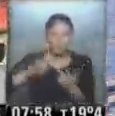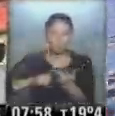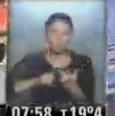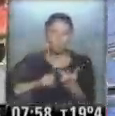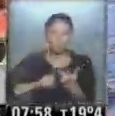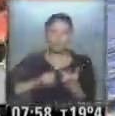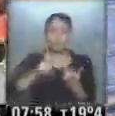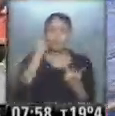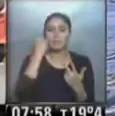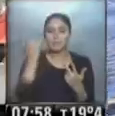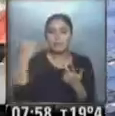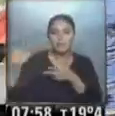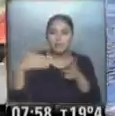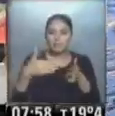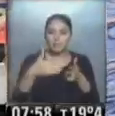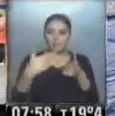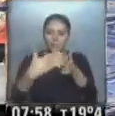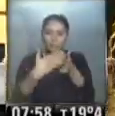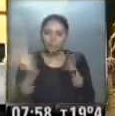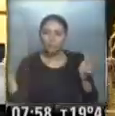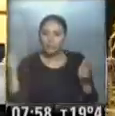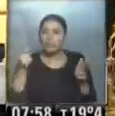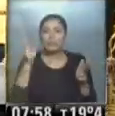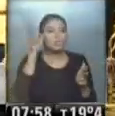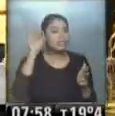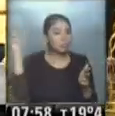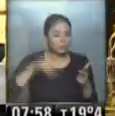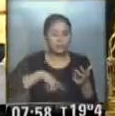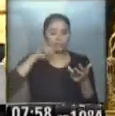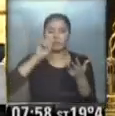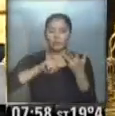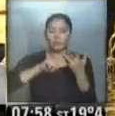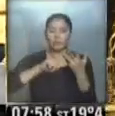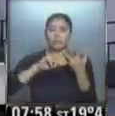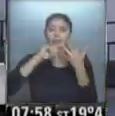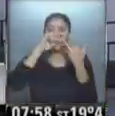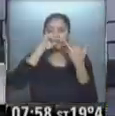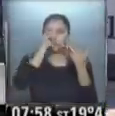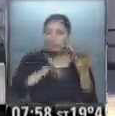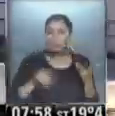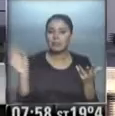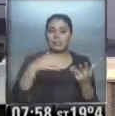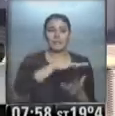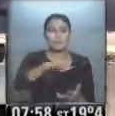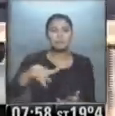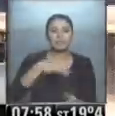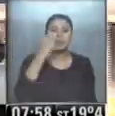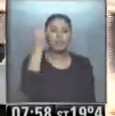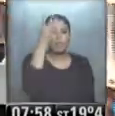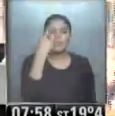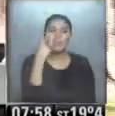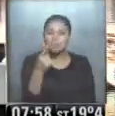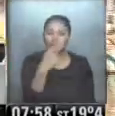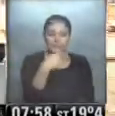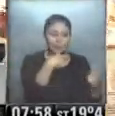hemos liberado el camino de Sirga en casi un 80%, hemos trasladado la saladita, que eran 12.000